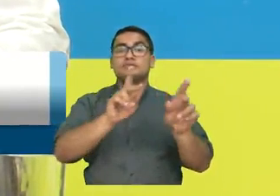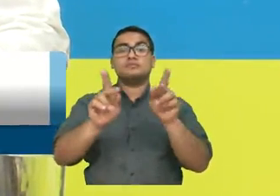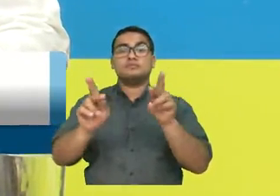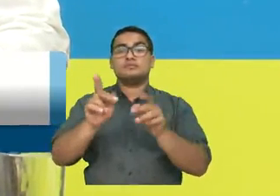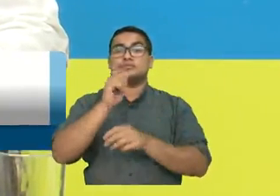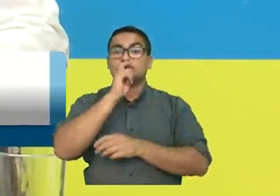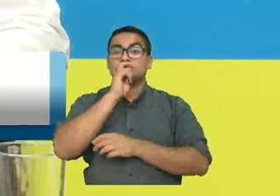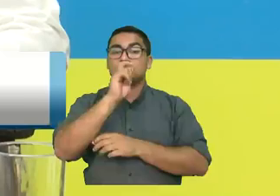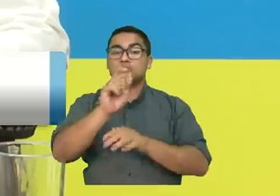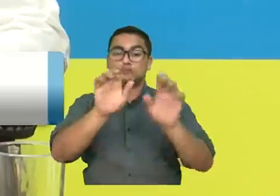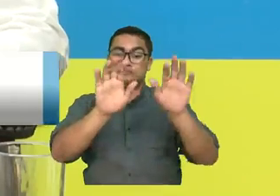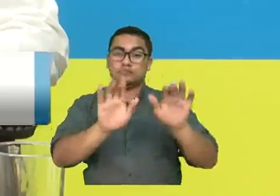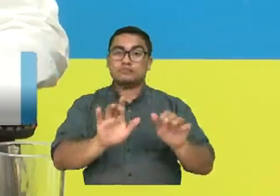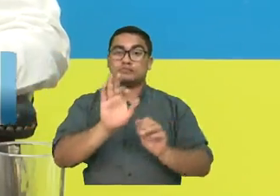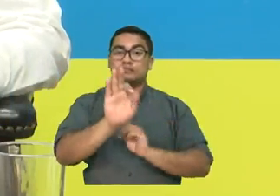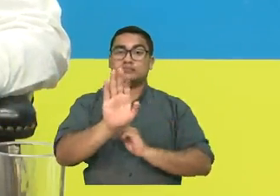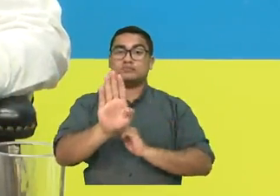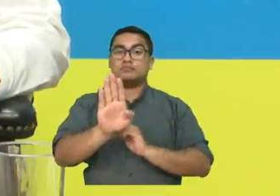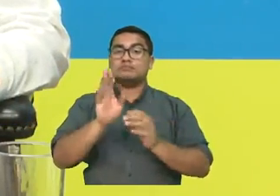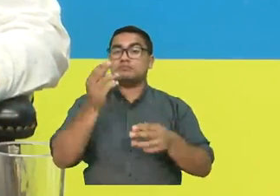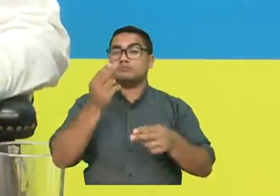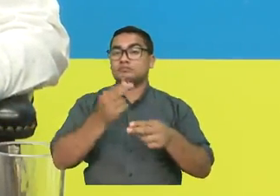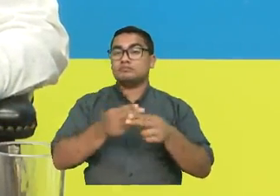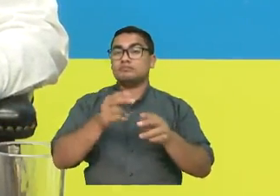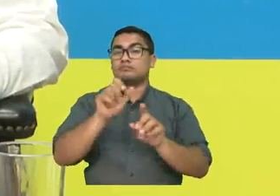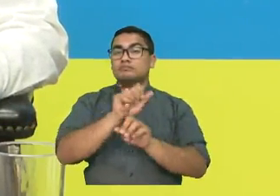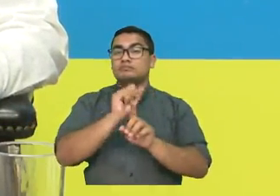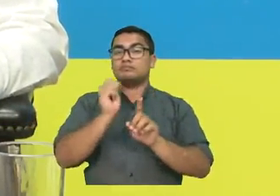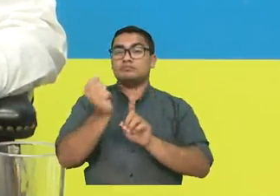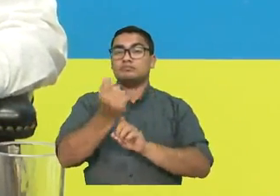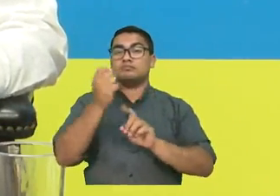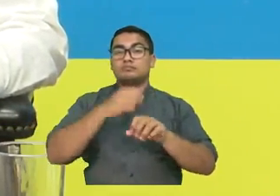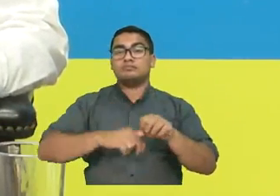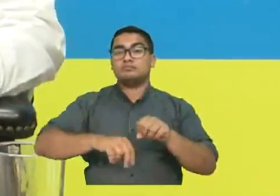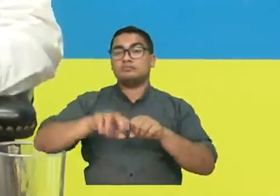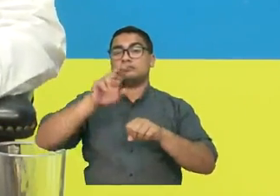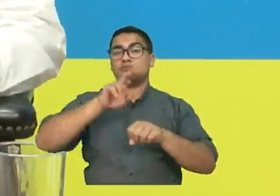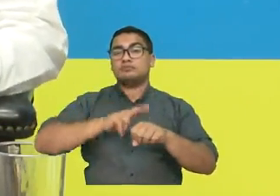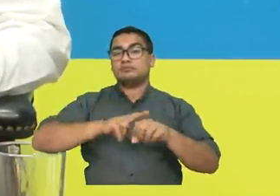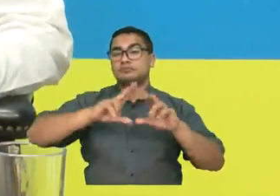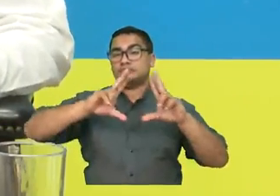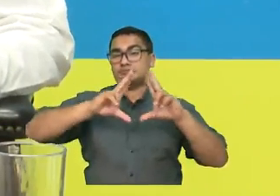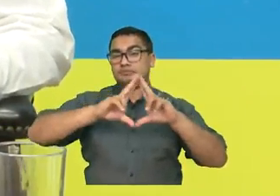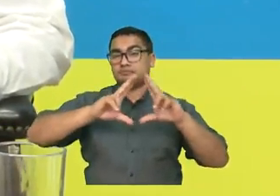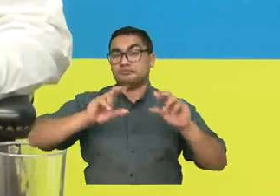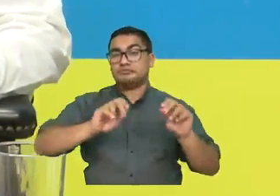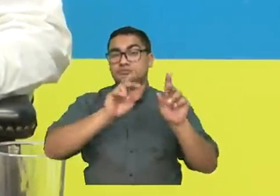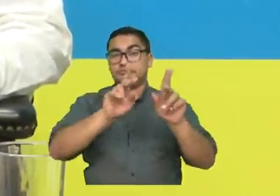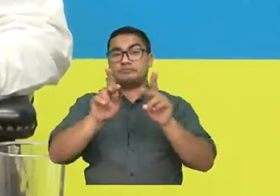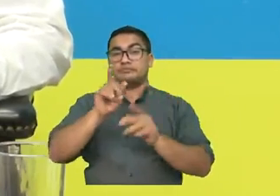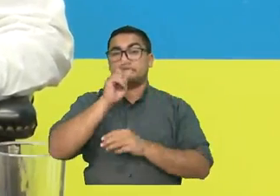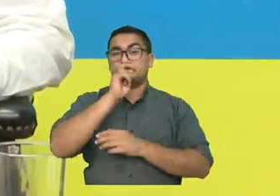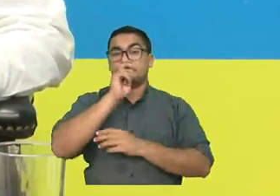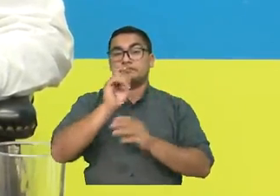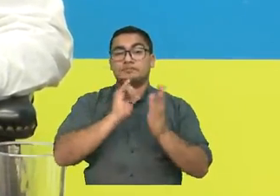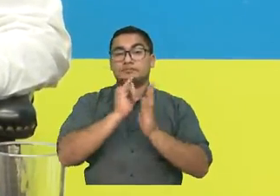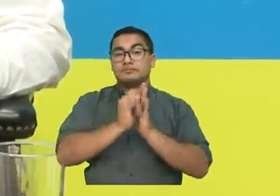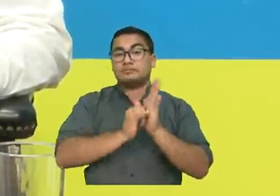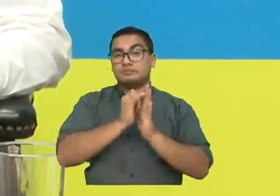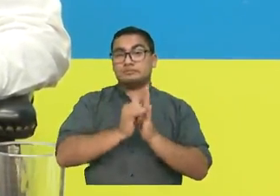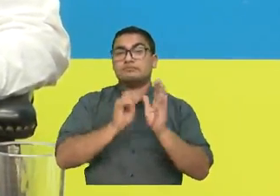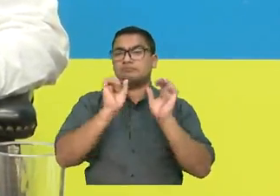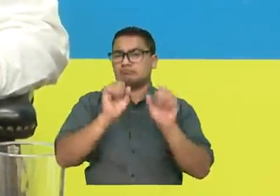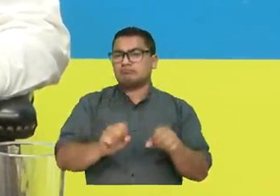En esta red social aparecemos como Canal Parlamentario Nicaragua. También a quienes nos sintonizan a través de YouTube, en